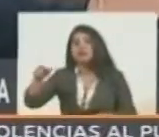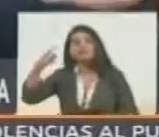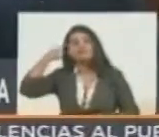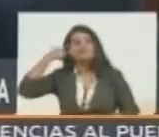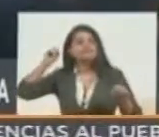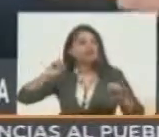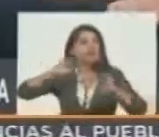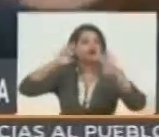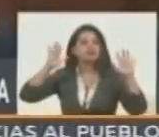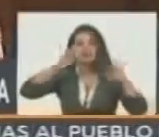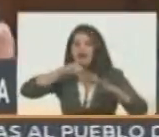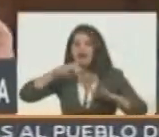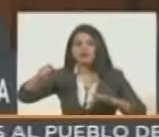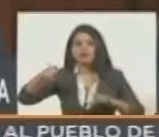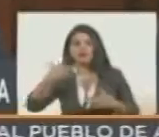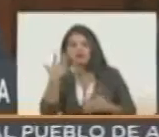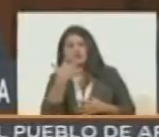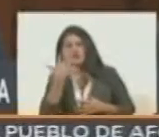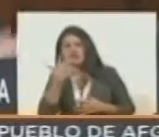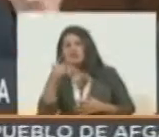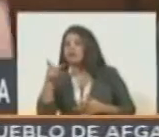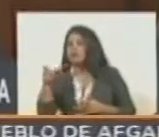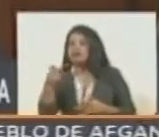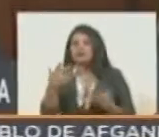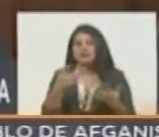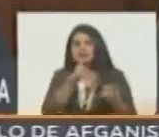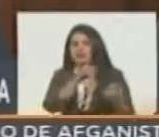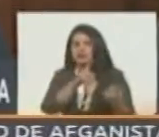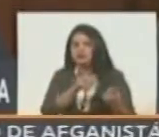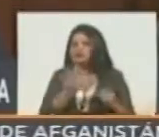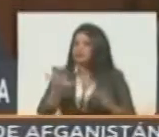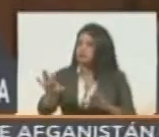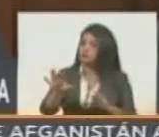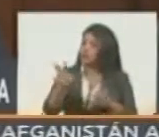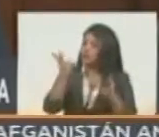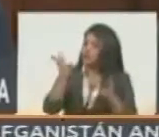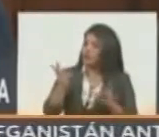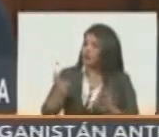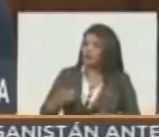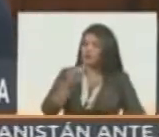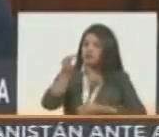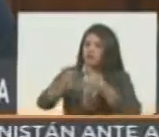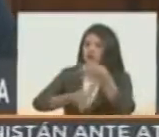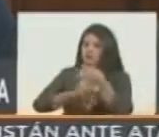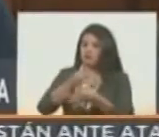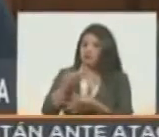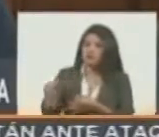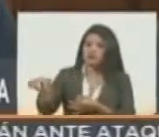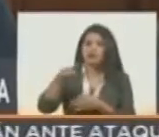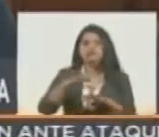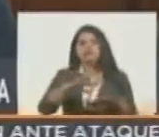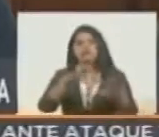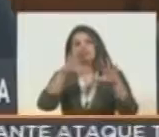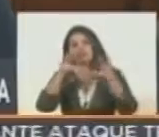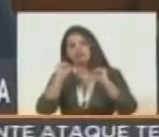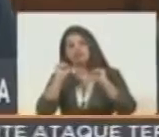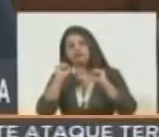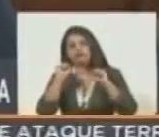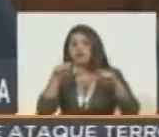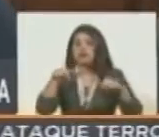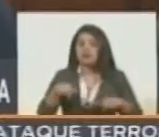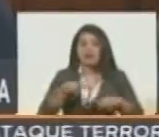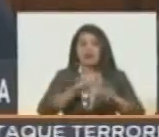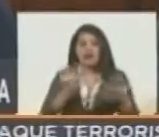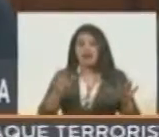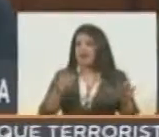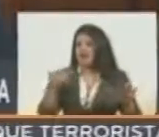tenía confianza en la política cambiaria, que hoy, luego de haber culminado con éxito nuestra primera